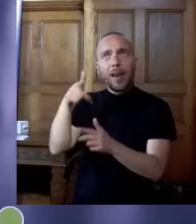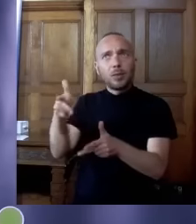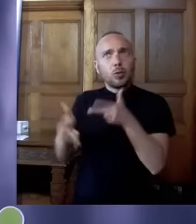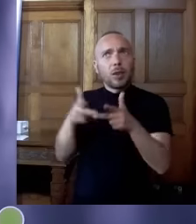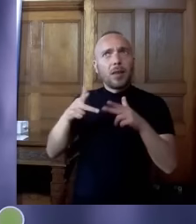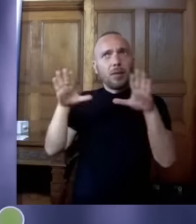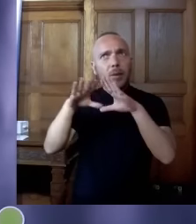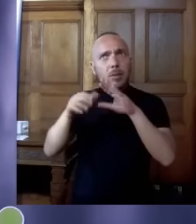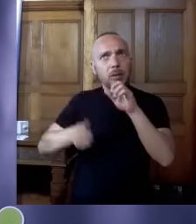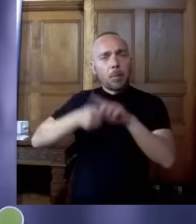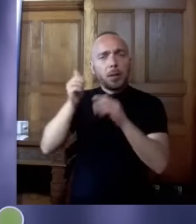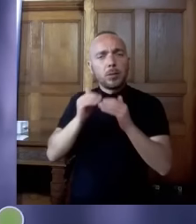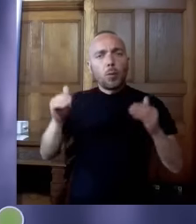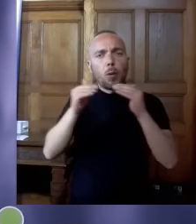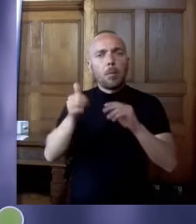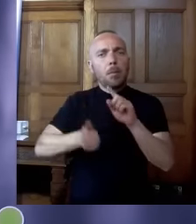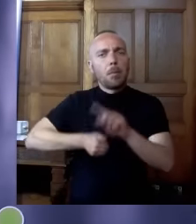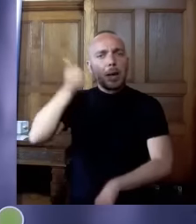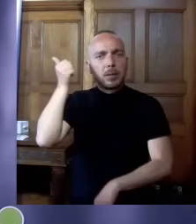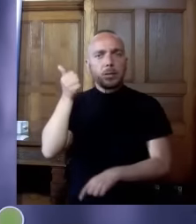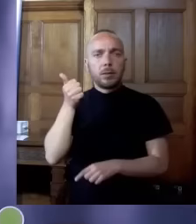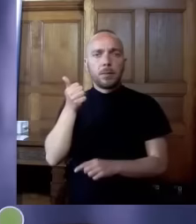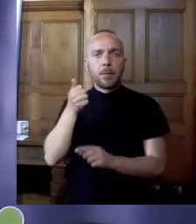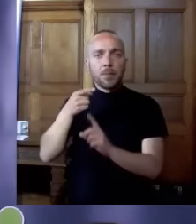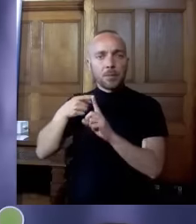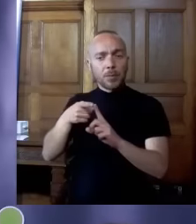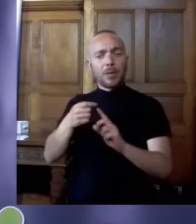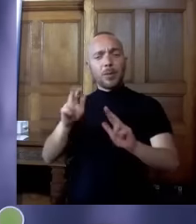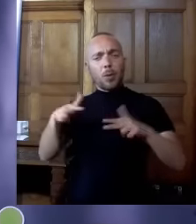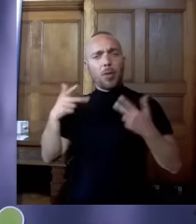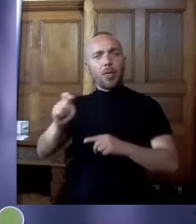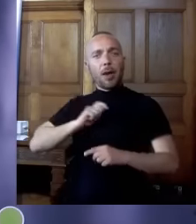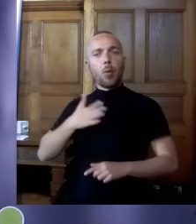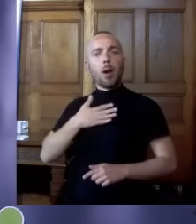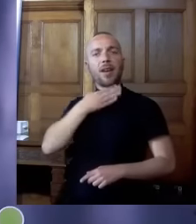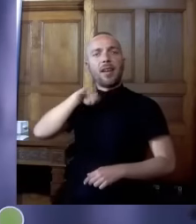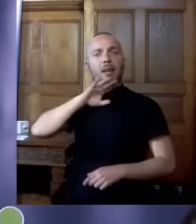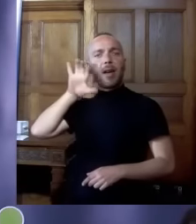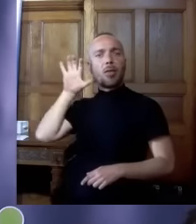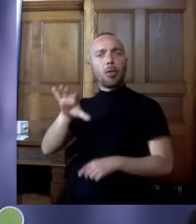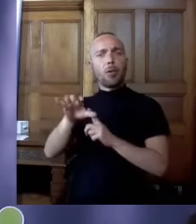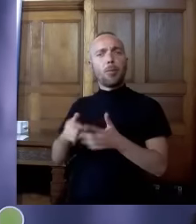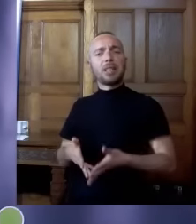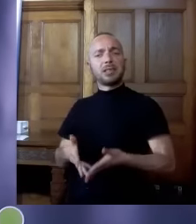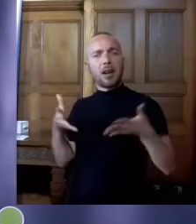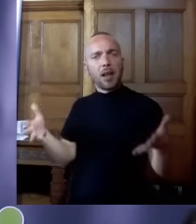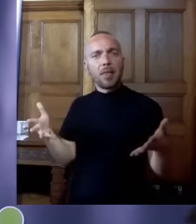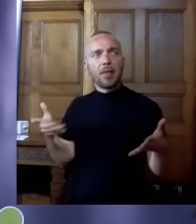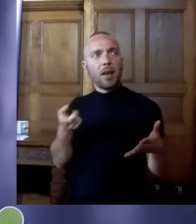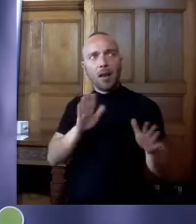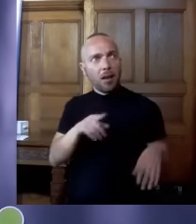feminista más igualitaria que permita que nos haga como nación más grande es bastante